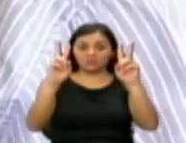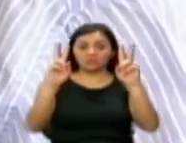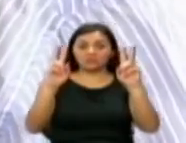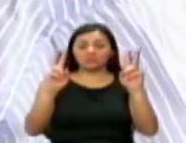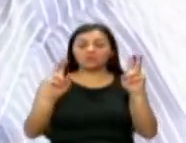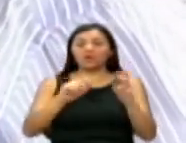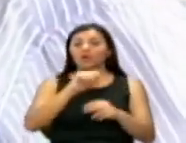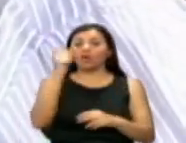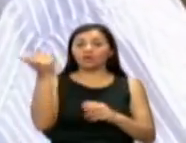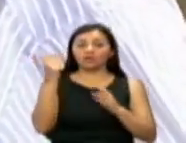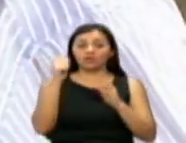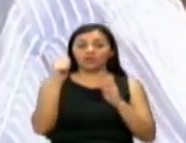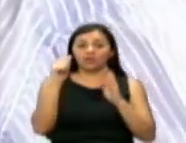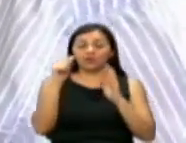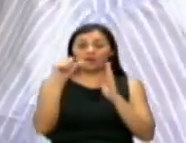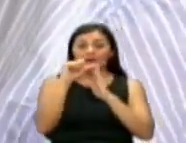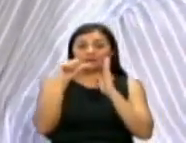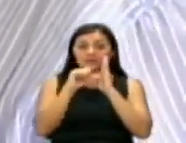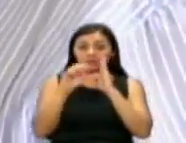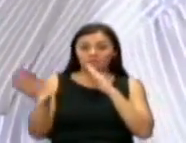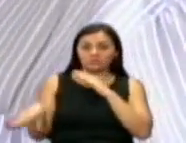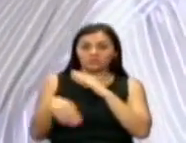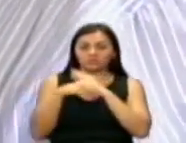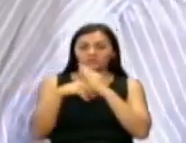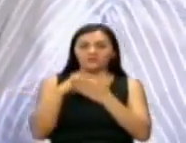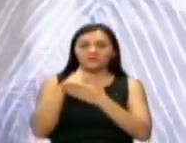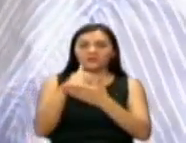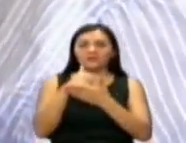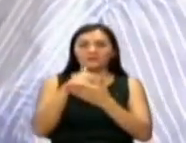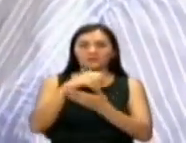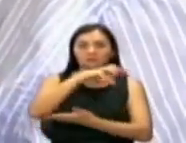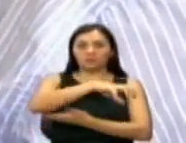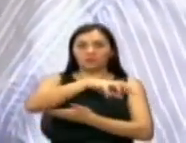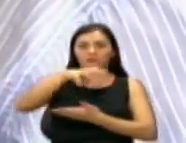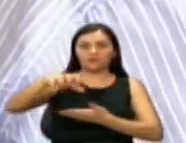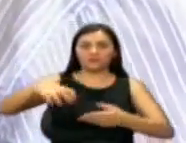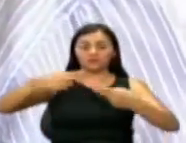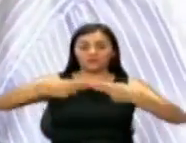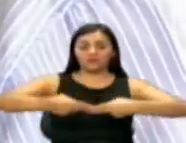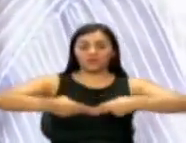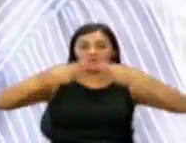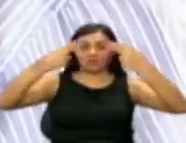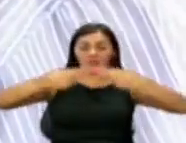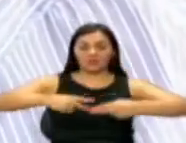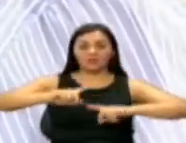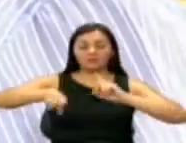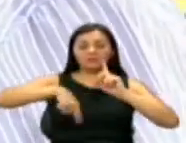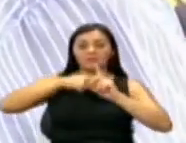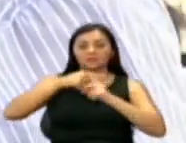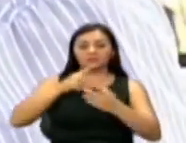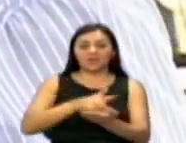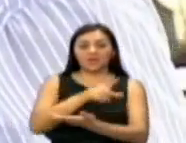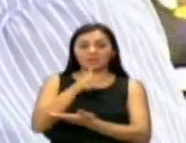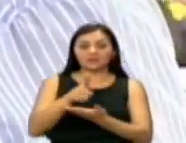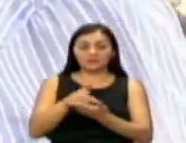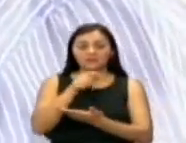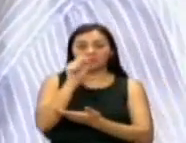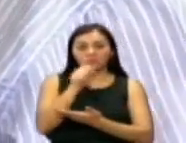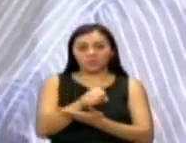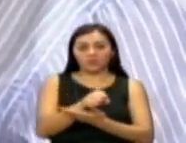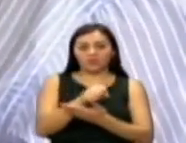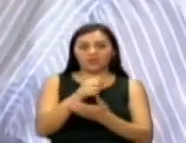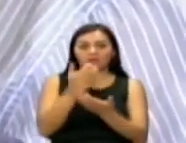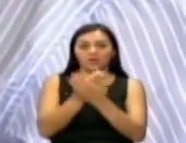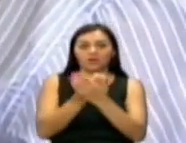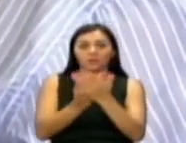un artículo aparte que precisamente beneficie a las provincias fronterizas y a la provincia del Carchi, diseñar un proyecto económico